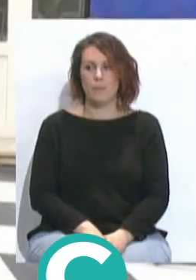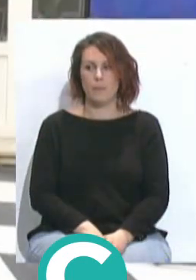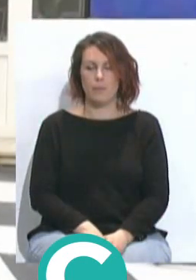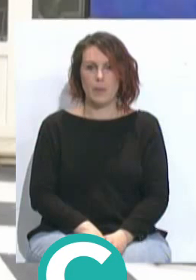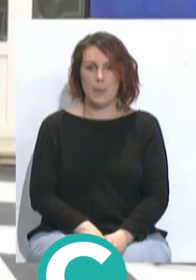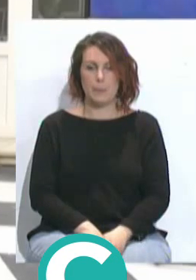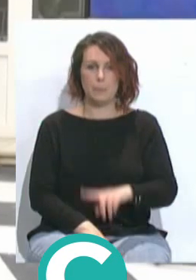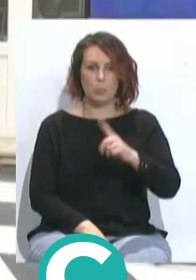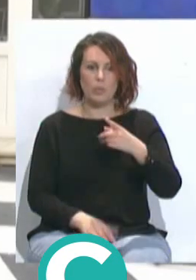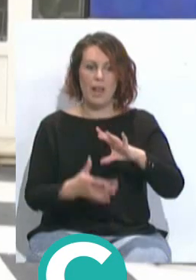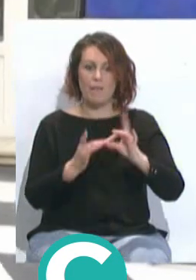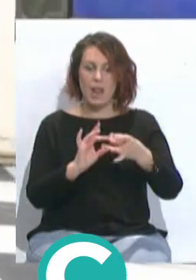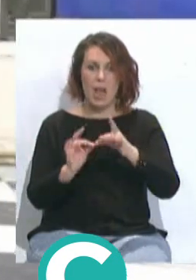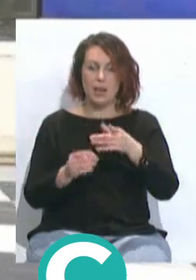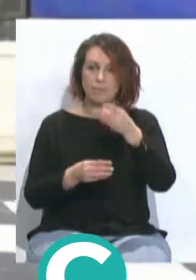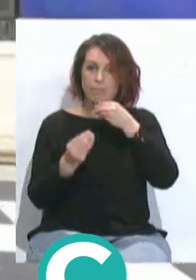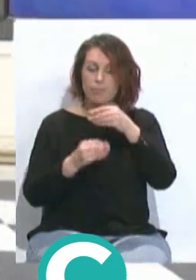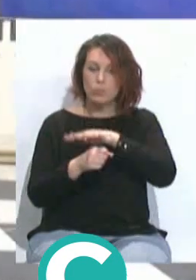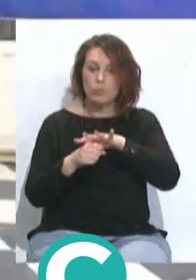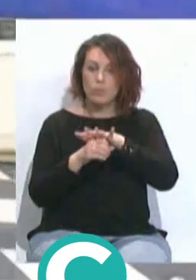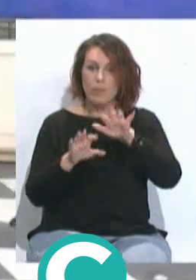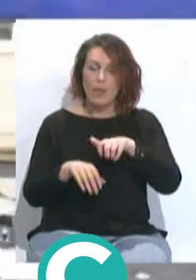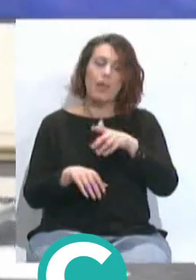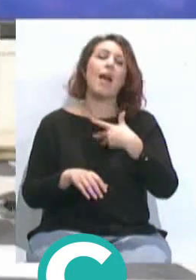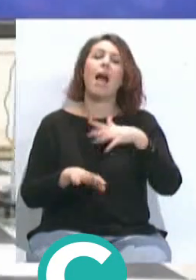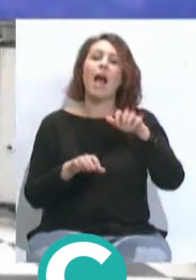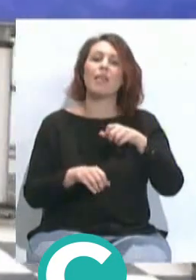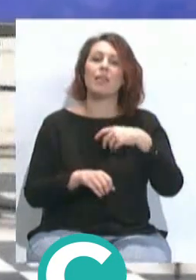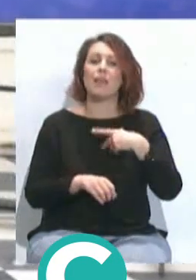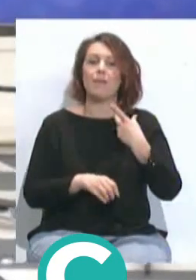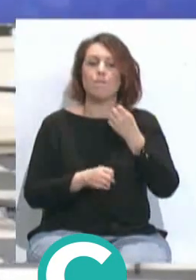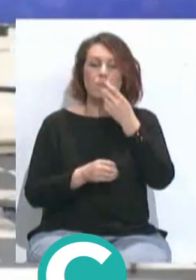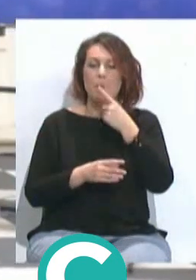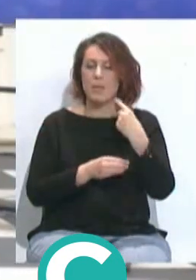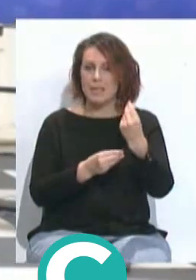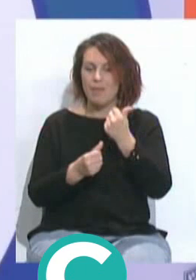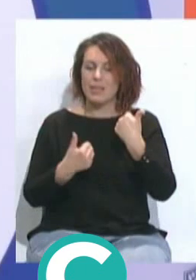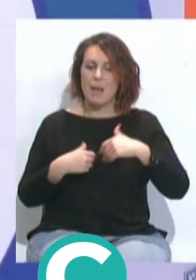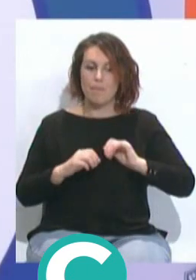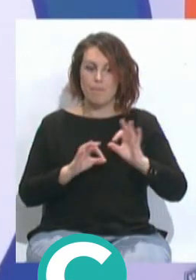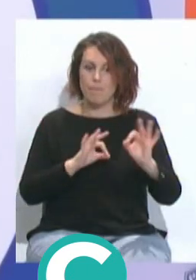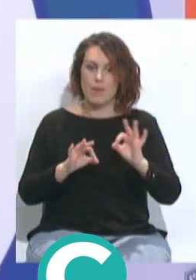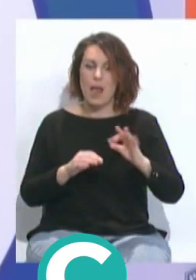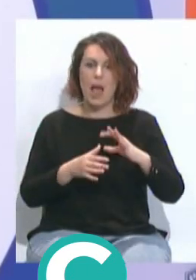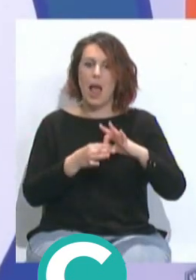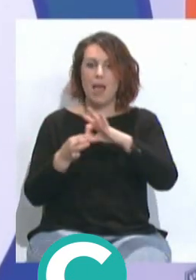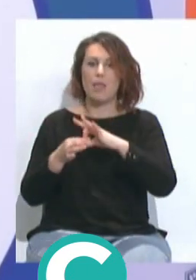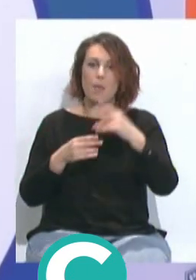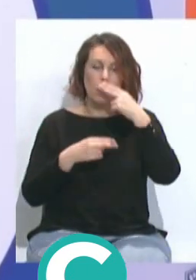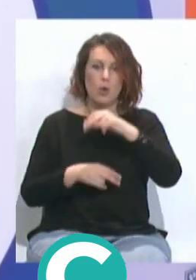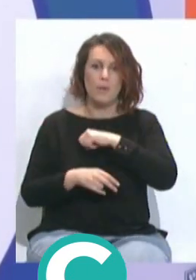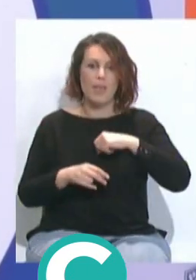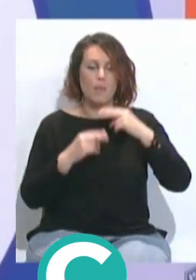La primera feria gastronómica de la provincia Cádiz bien mes ya calienta motores la alianza público-privada entre la